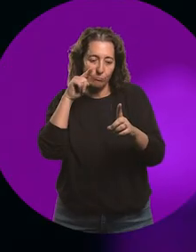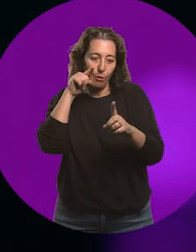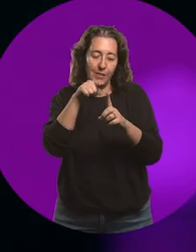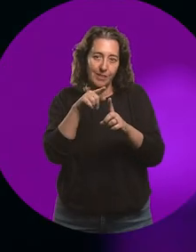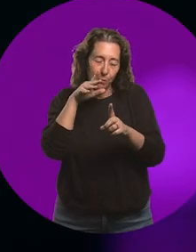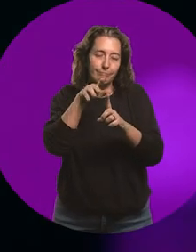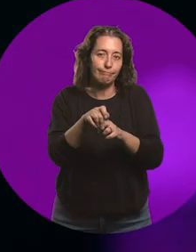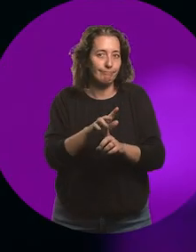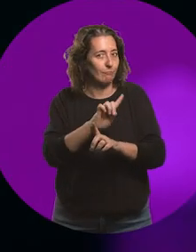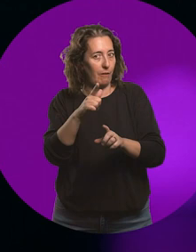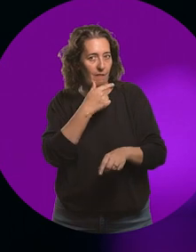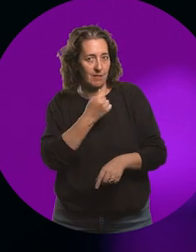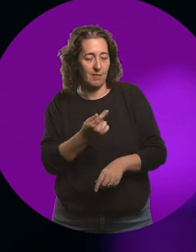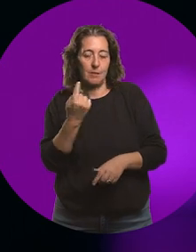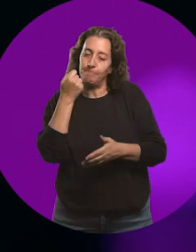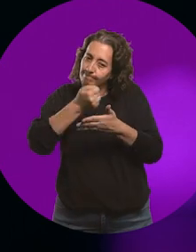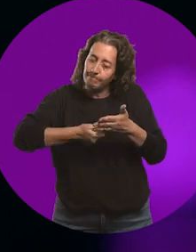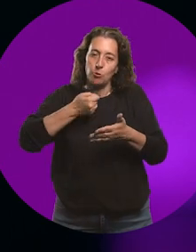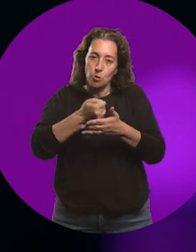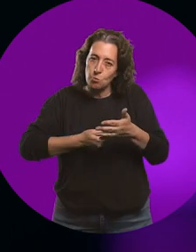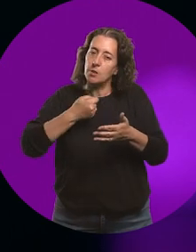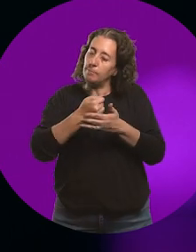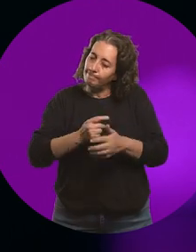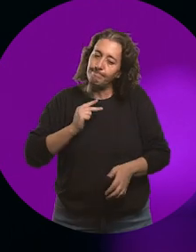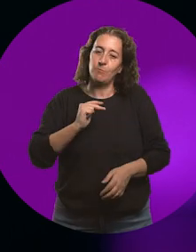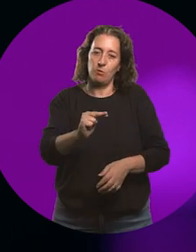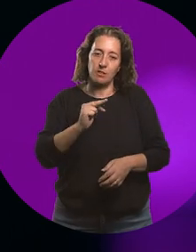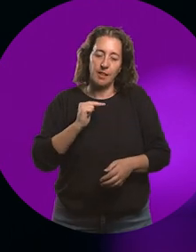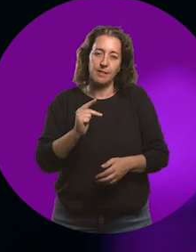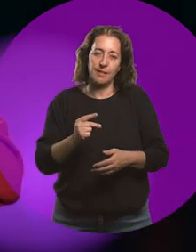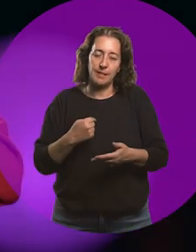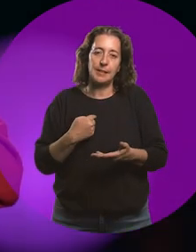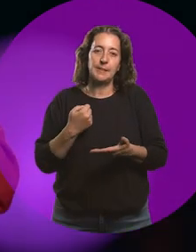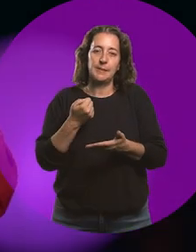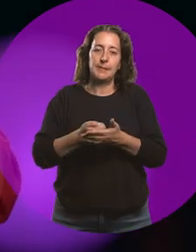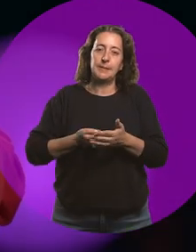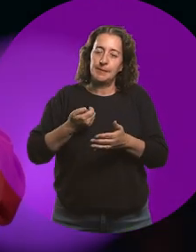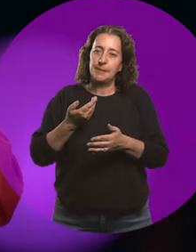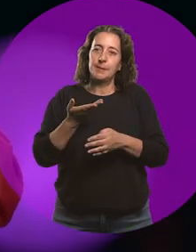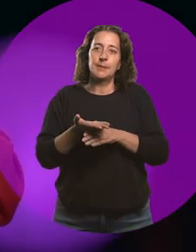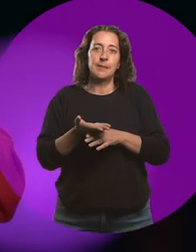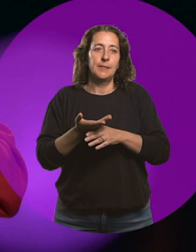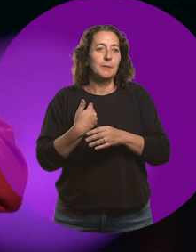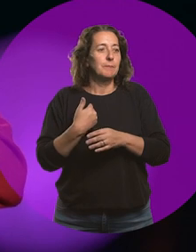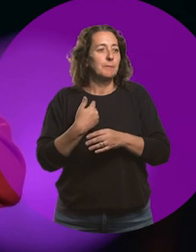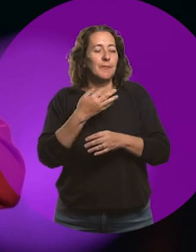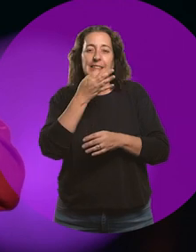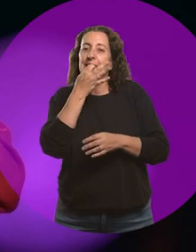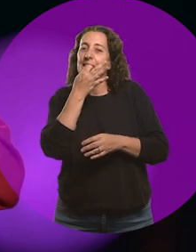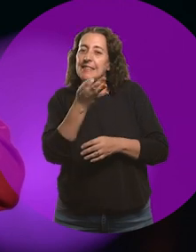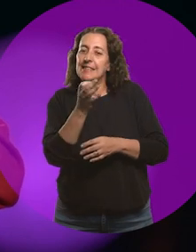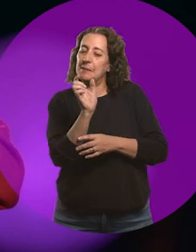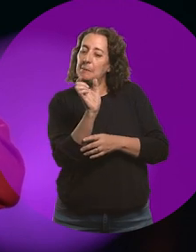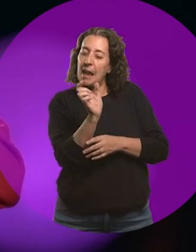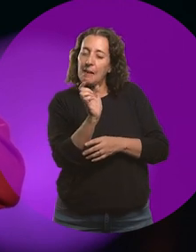y de que es una lucha constante, ¿no?, de reivindicar la palabra o el significado de